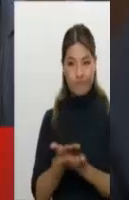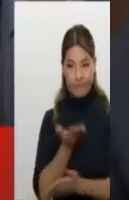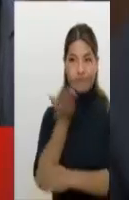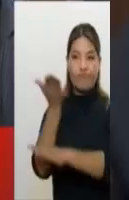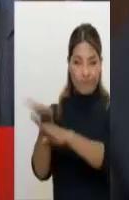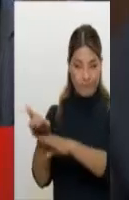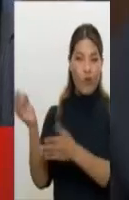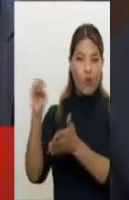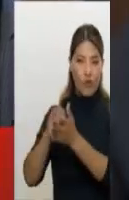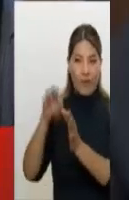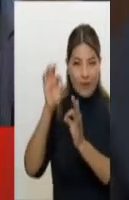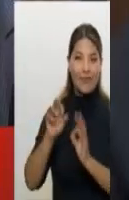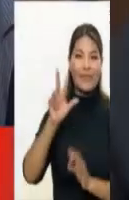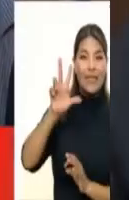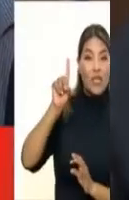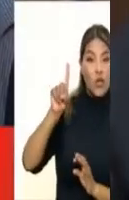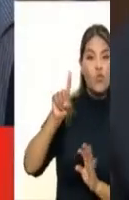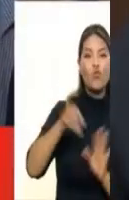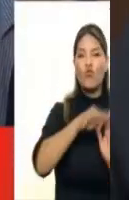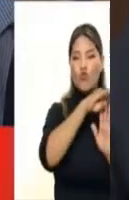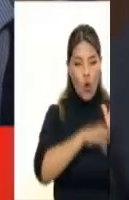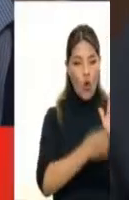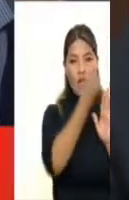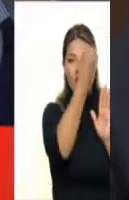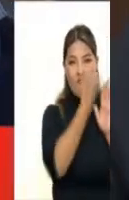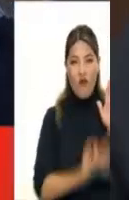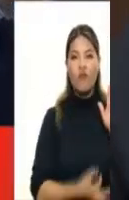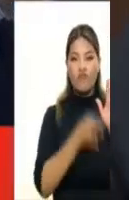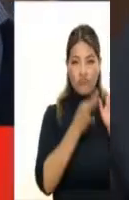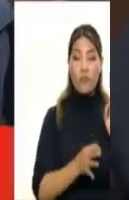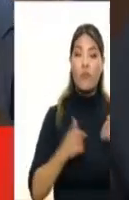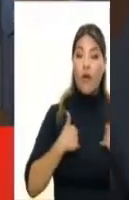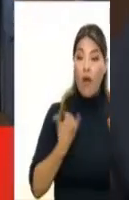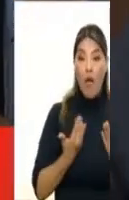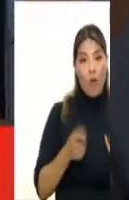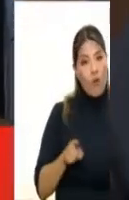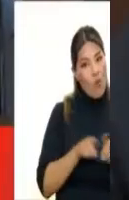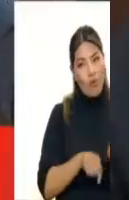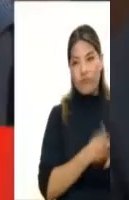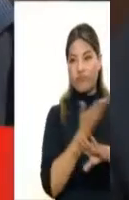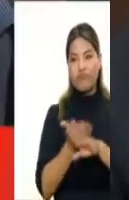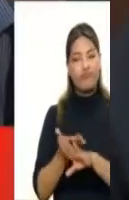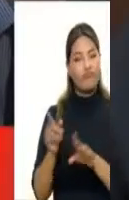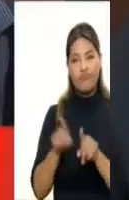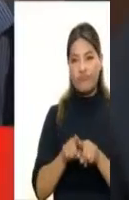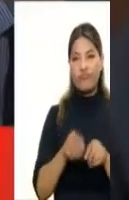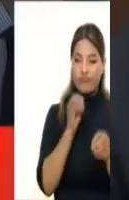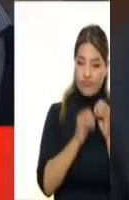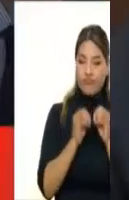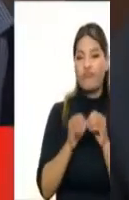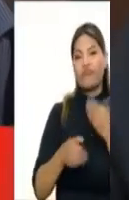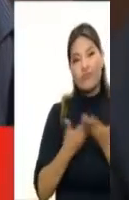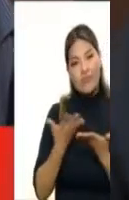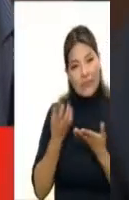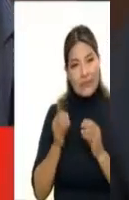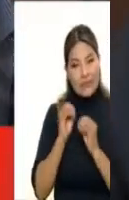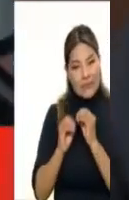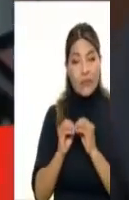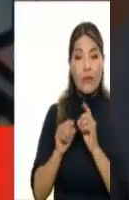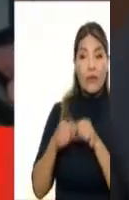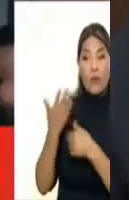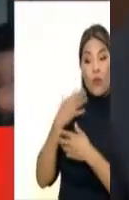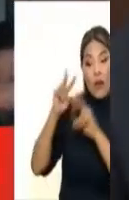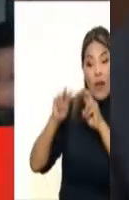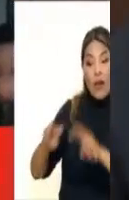van a leer íntegramente la sentencia. Vamos a apelar y esperamos que en una segunda instancia se pueda revisar y se pueda